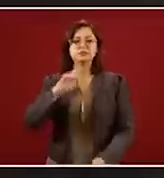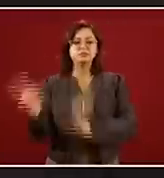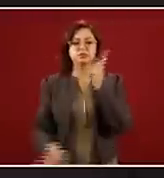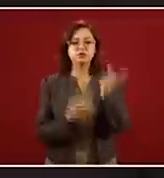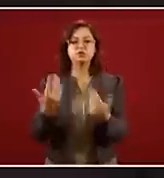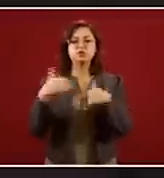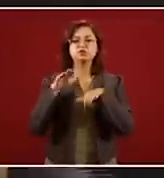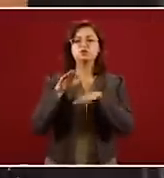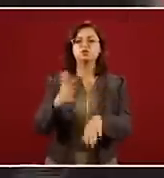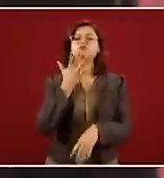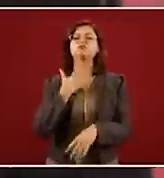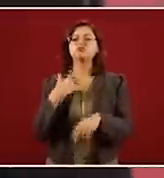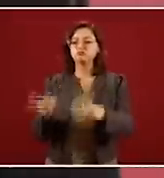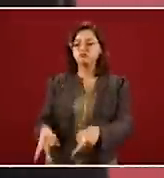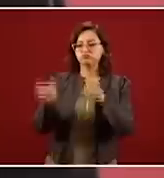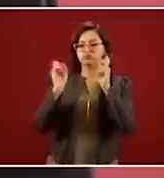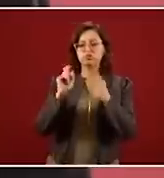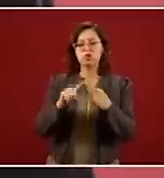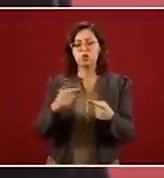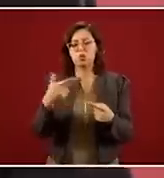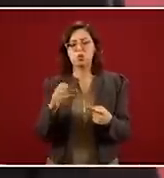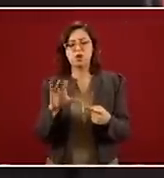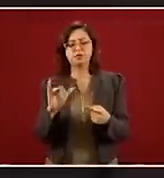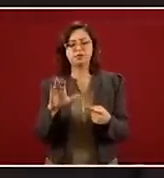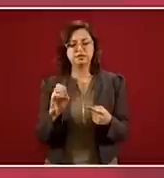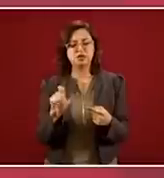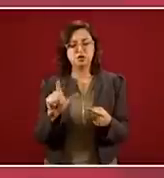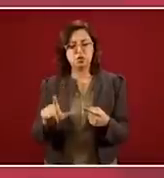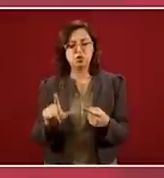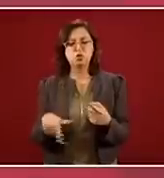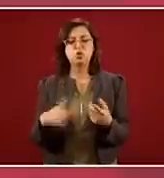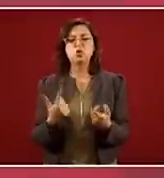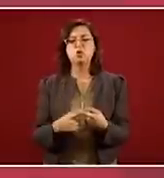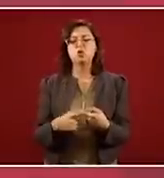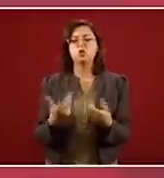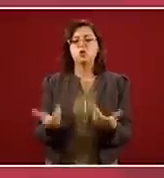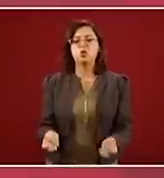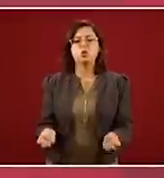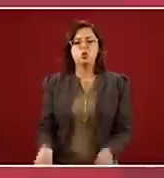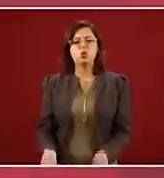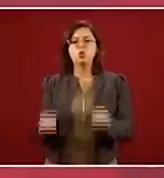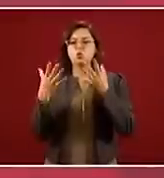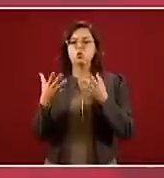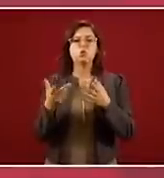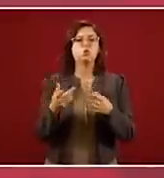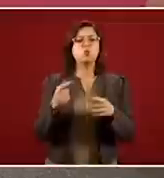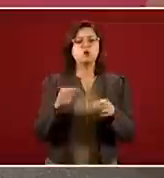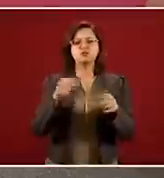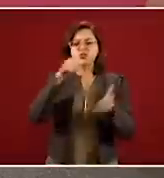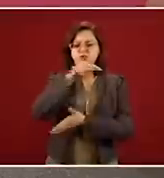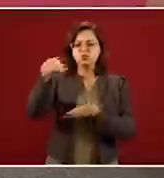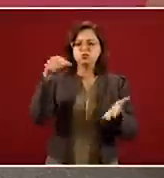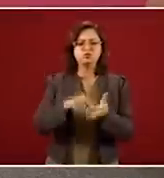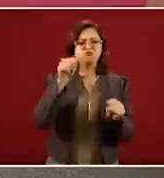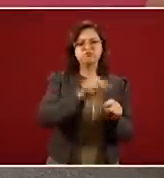huachicol. Lo recuerdo bien, el número de tomas clandestinas, sobre todo en el